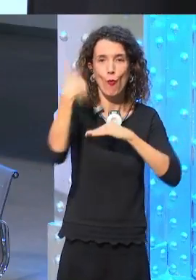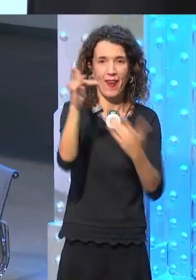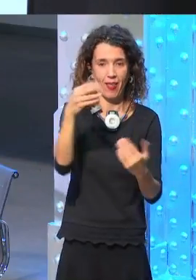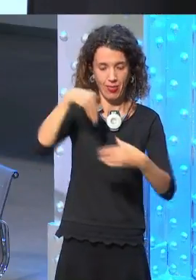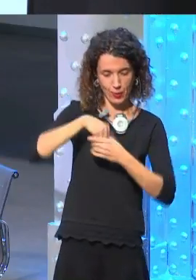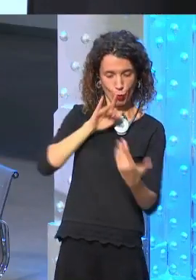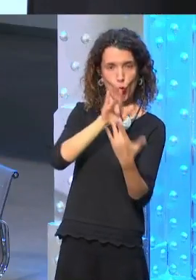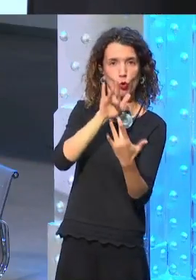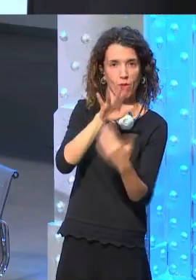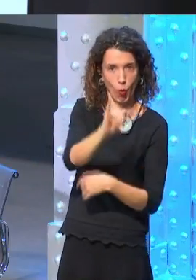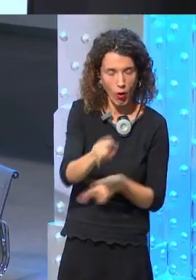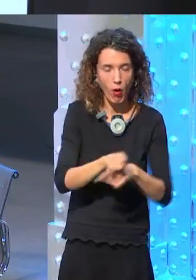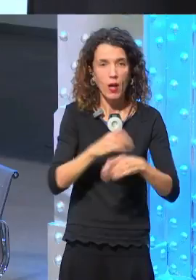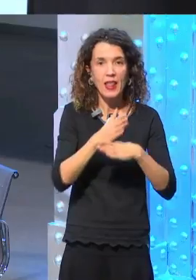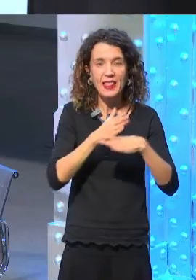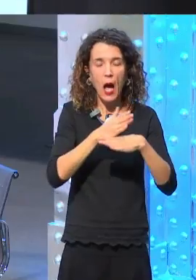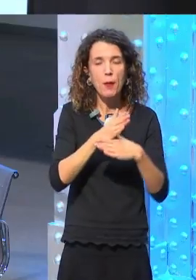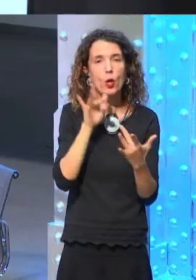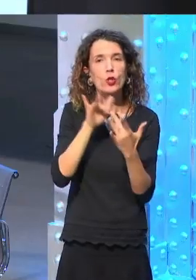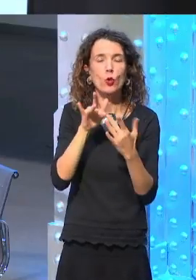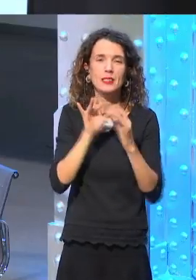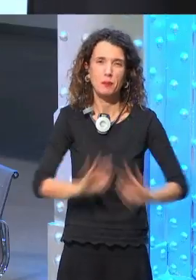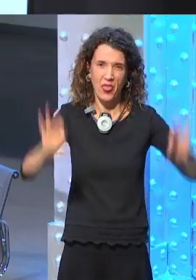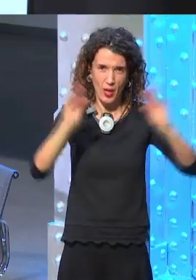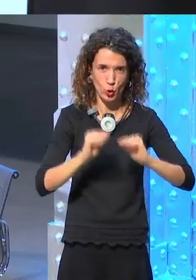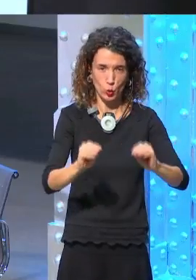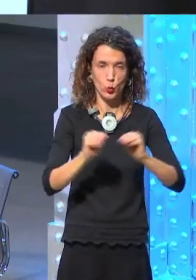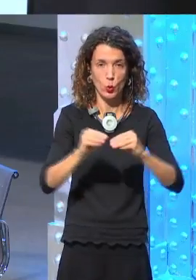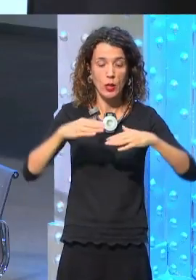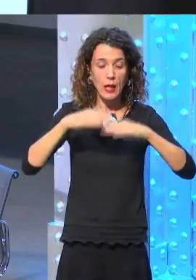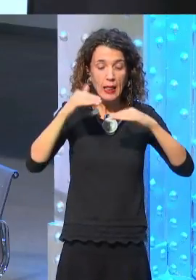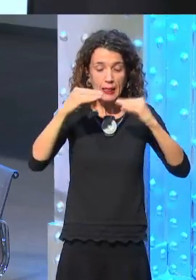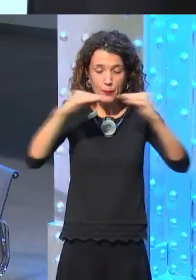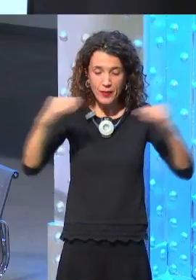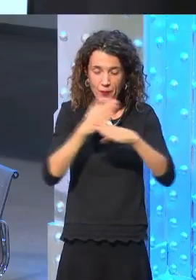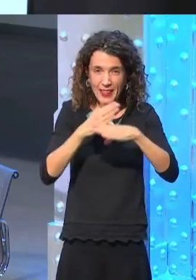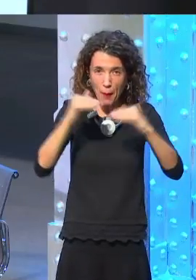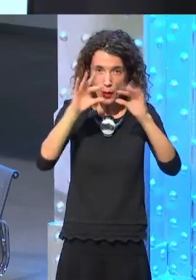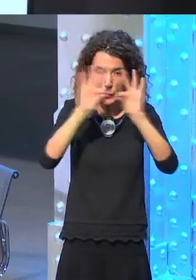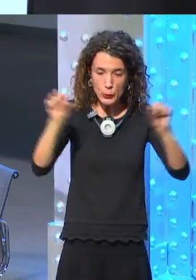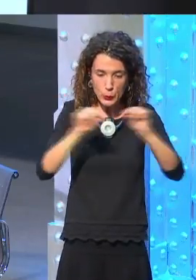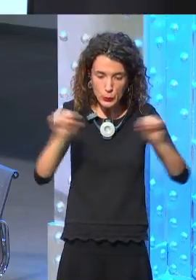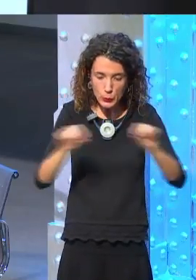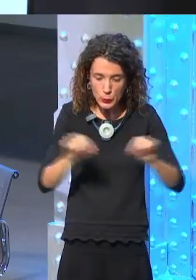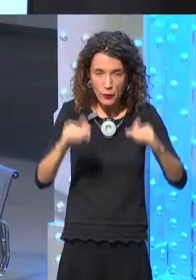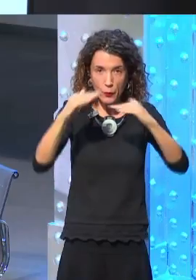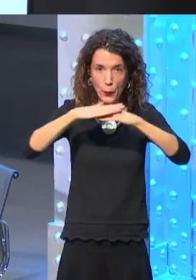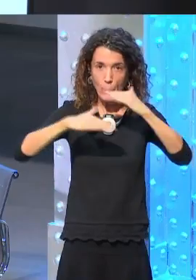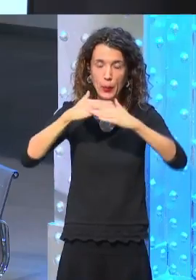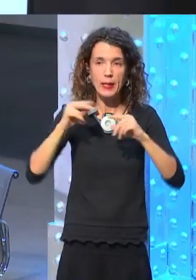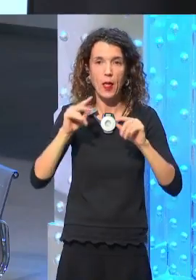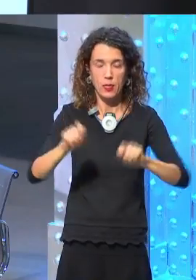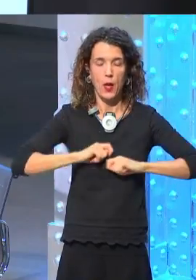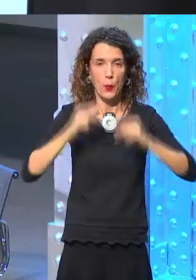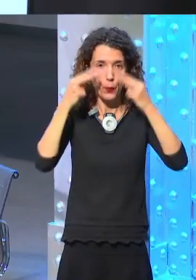Entonces estas tablas tienen una conexión muy particular. Estas tablas finas lo que hacen es abrir la